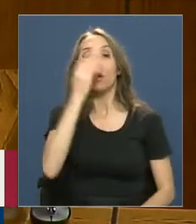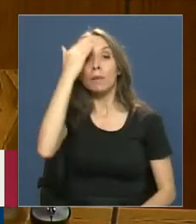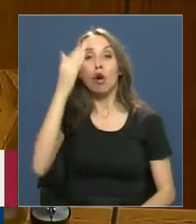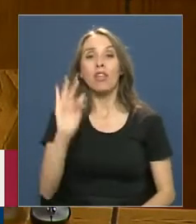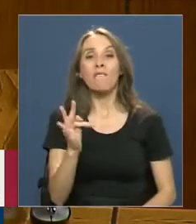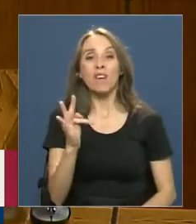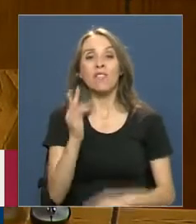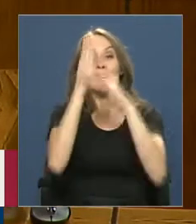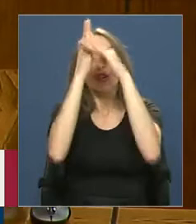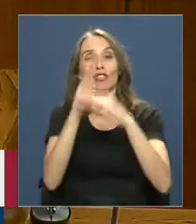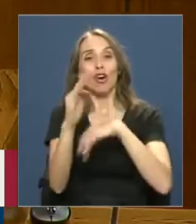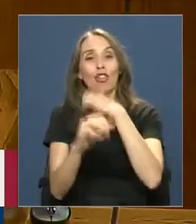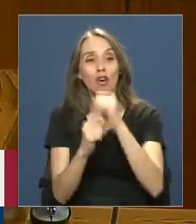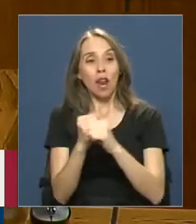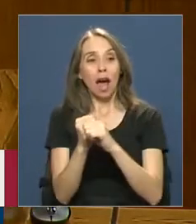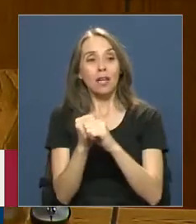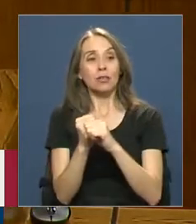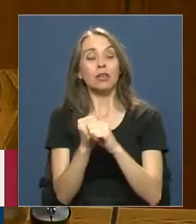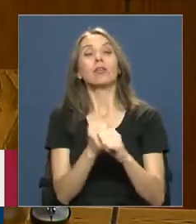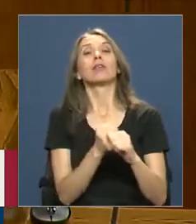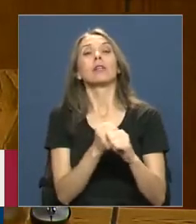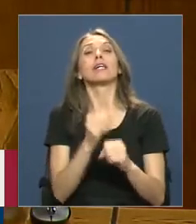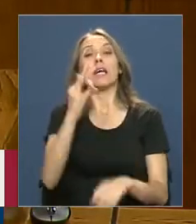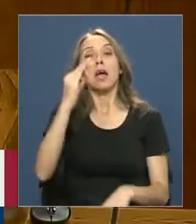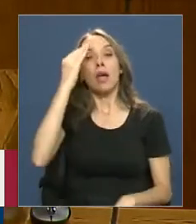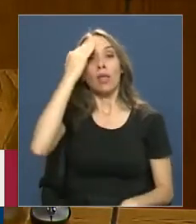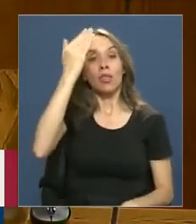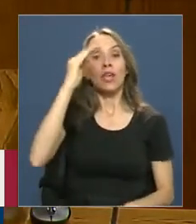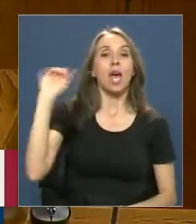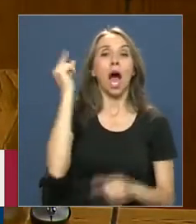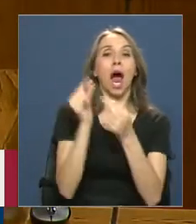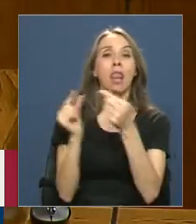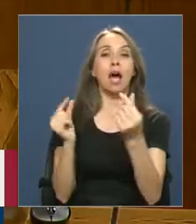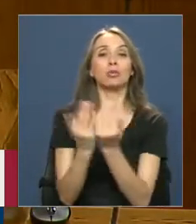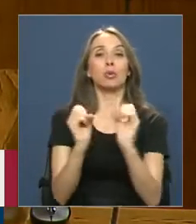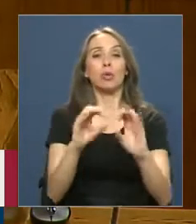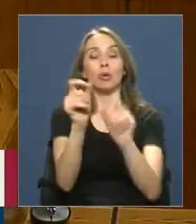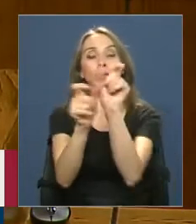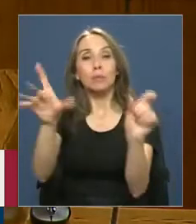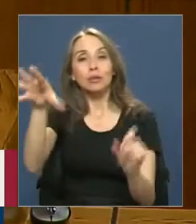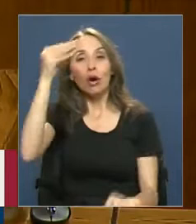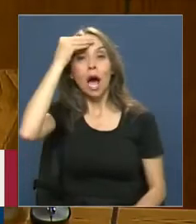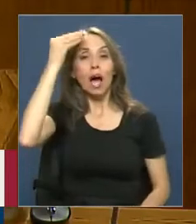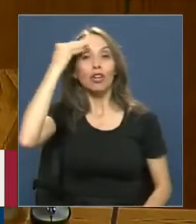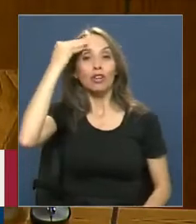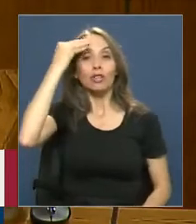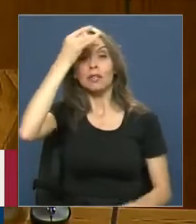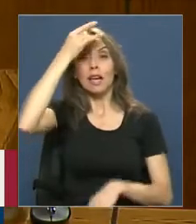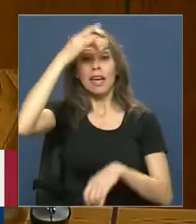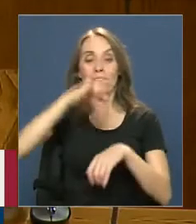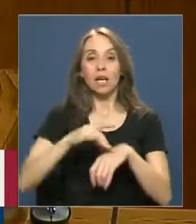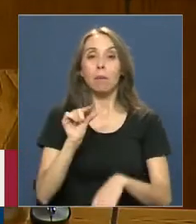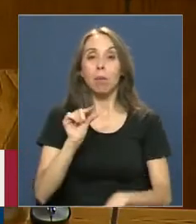febrero de cada año, según corresponda, como el Día Nacional de la Educación y la Concientización de las Enfermedades